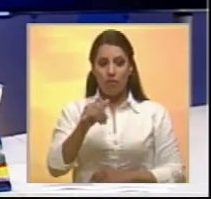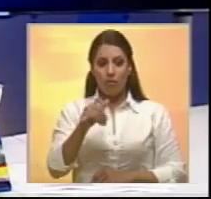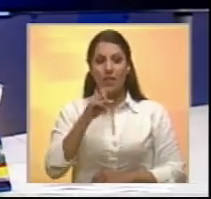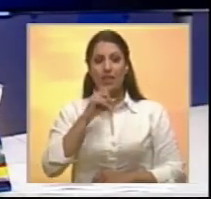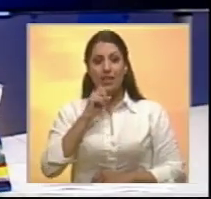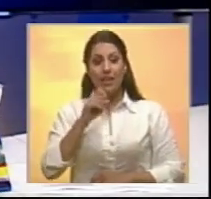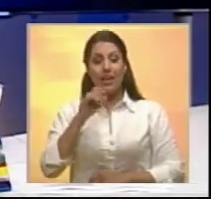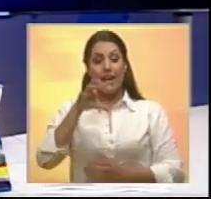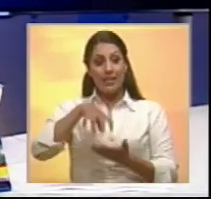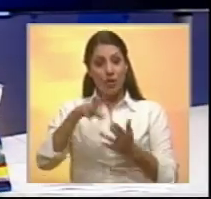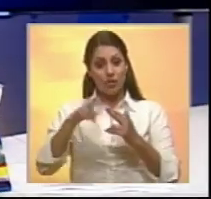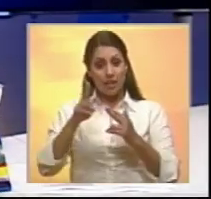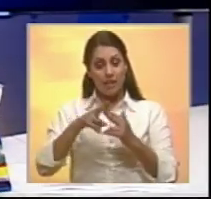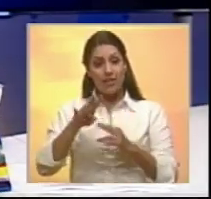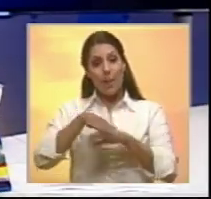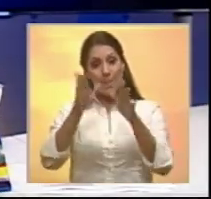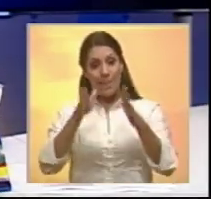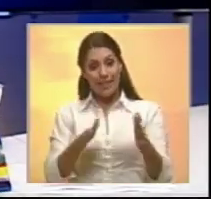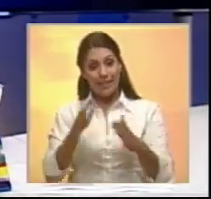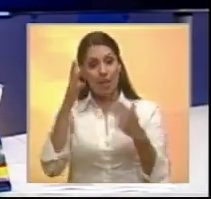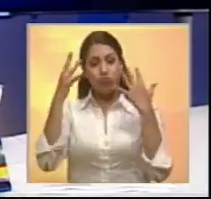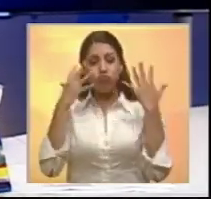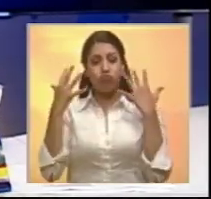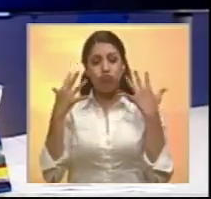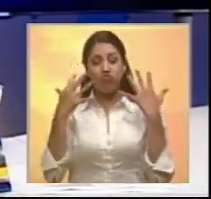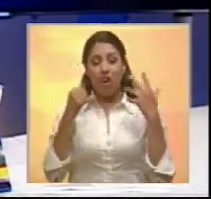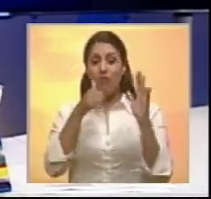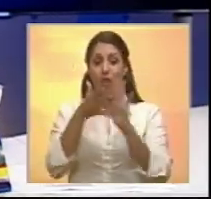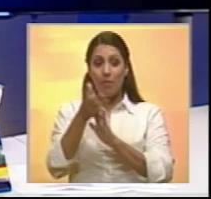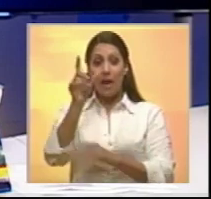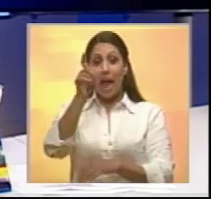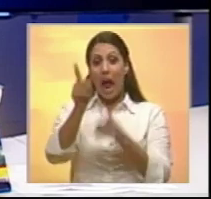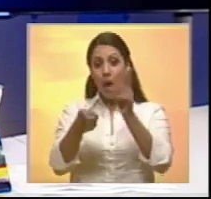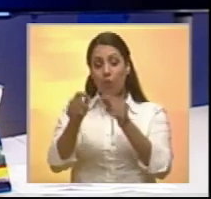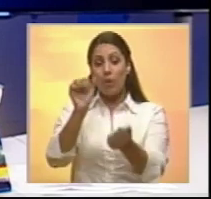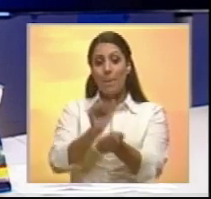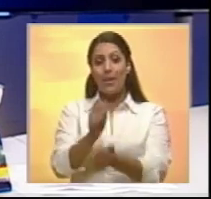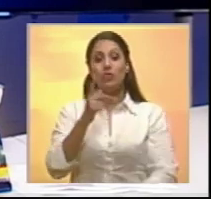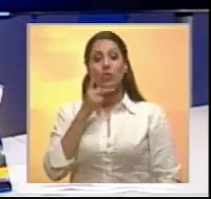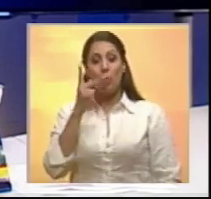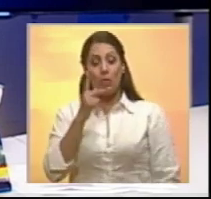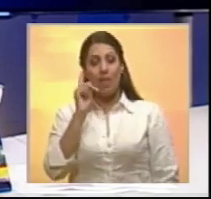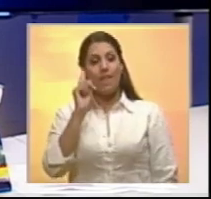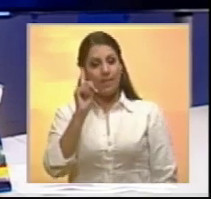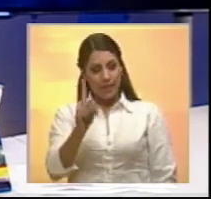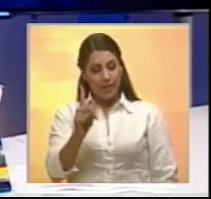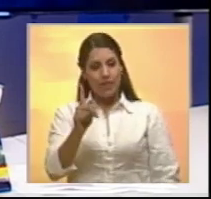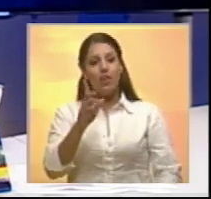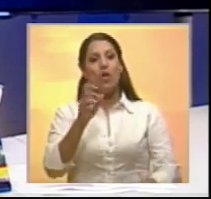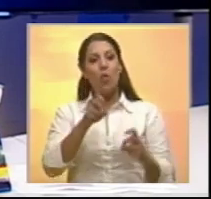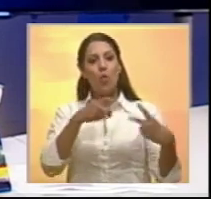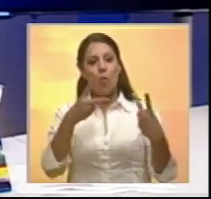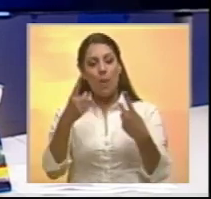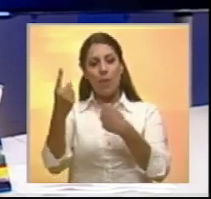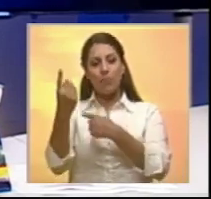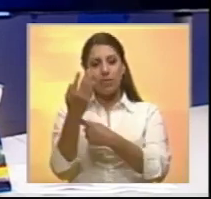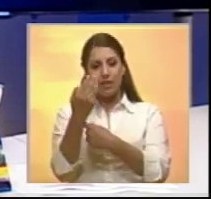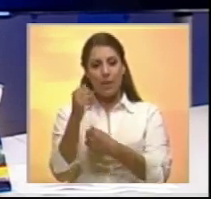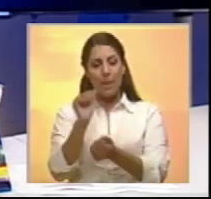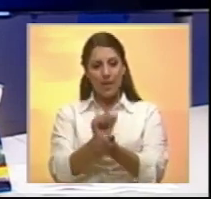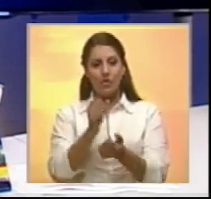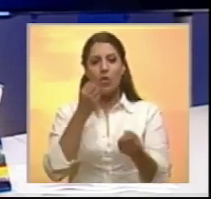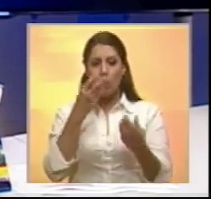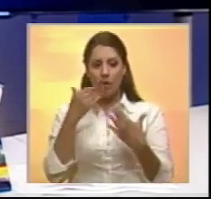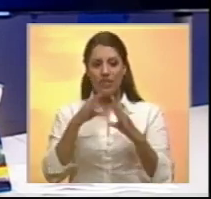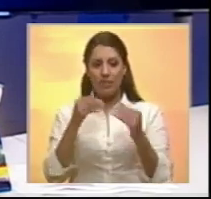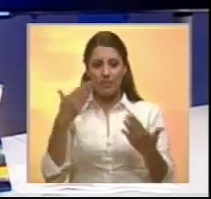informaciones, desde el estado Táchira, la ministra Iris Varela indicó que algunos de los llamados presos políticos deberían ser sometidos al nuevo régimen penitenciario. Marine